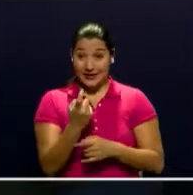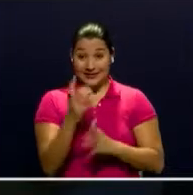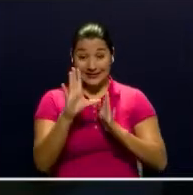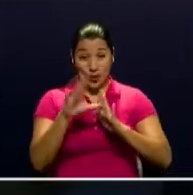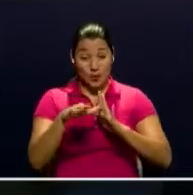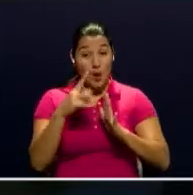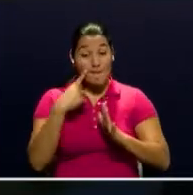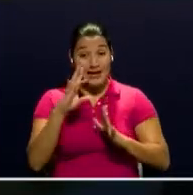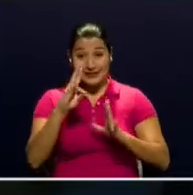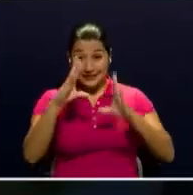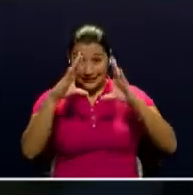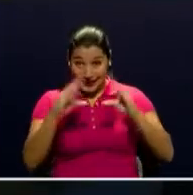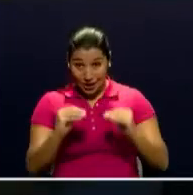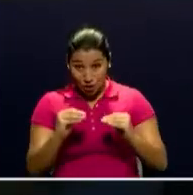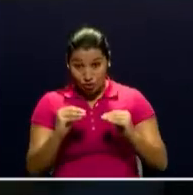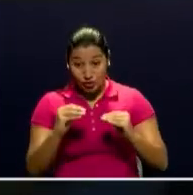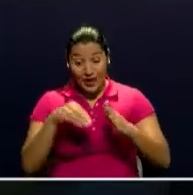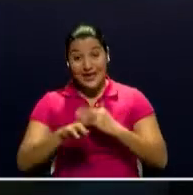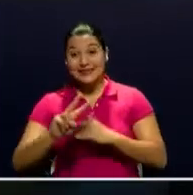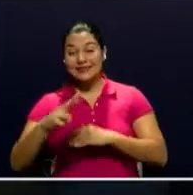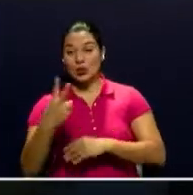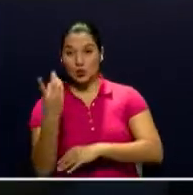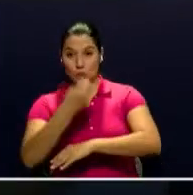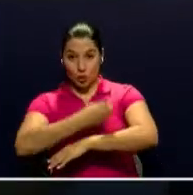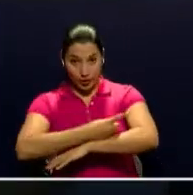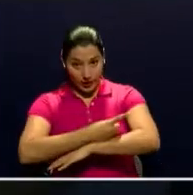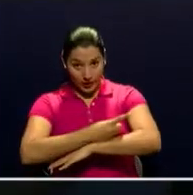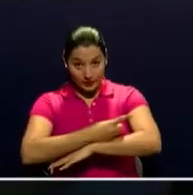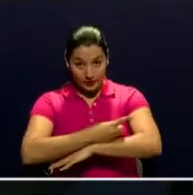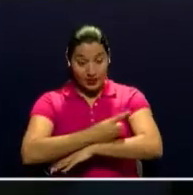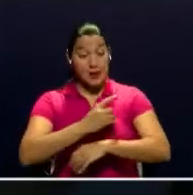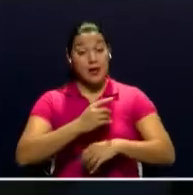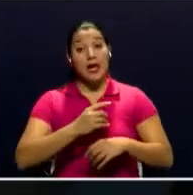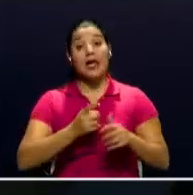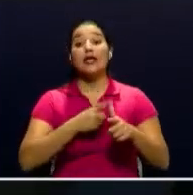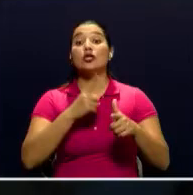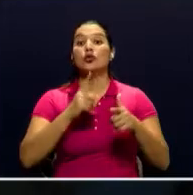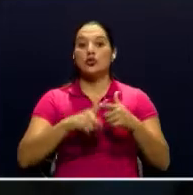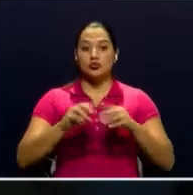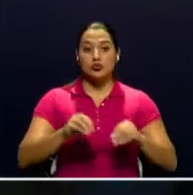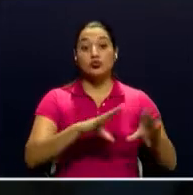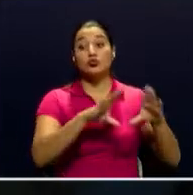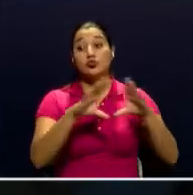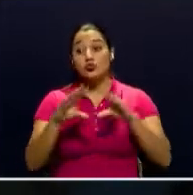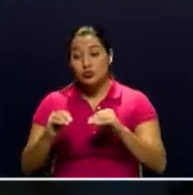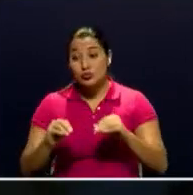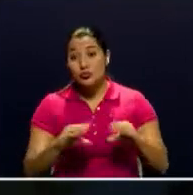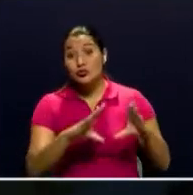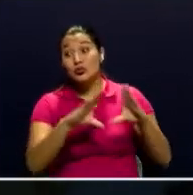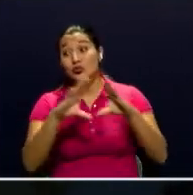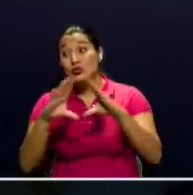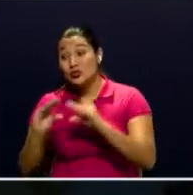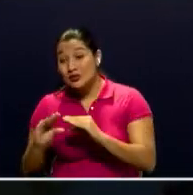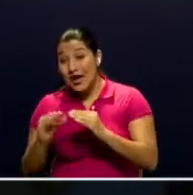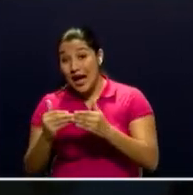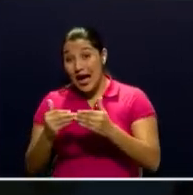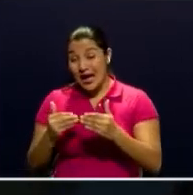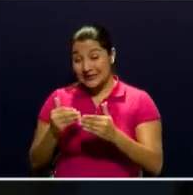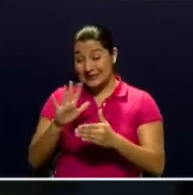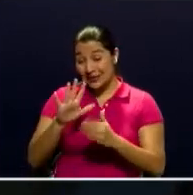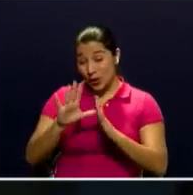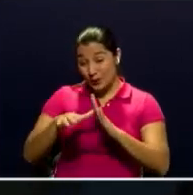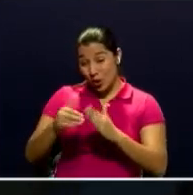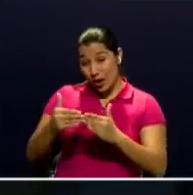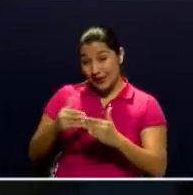para las 7 de la noche del segundo día, la presidencia dará por discutida la moción de censura y procederá a su